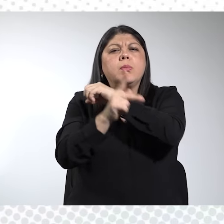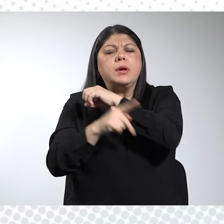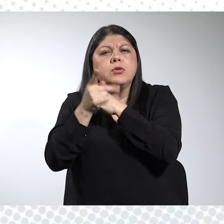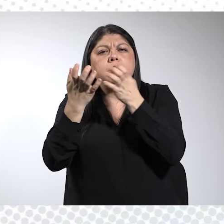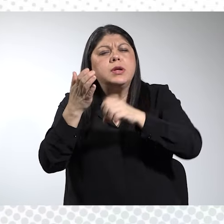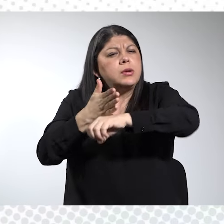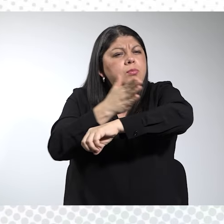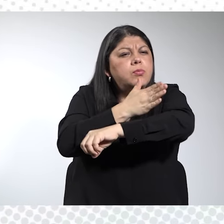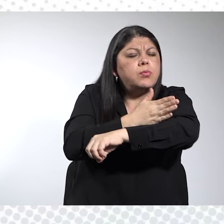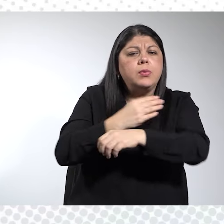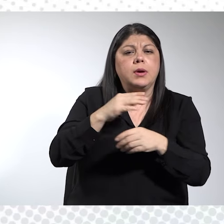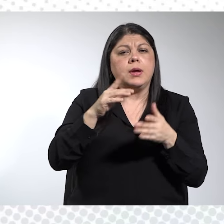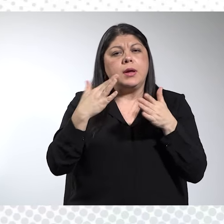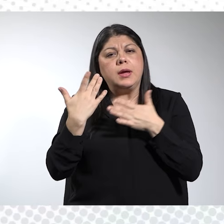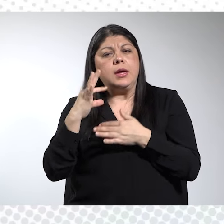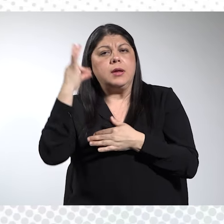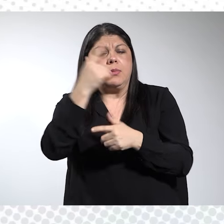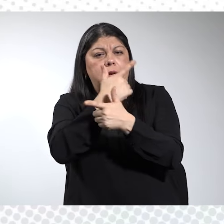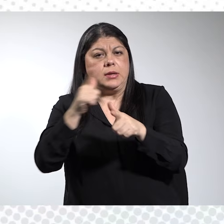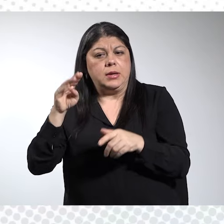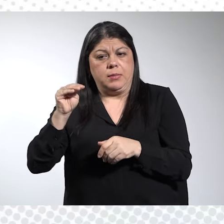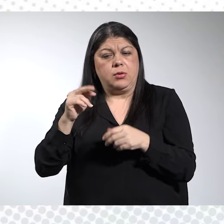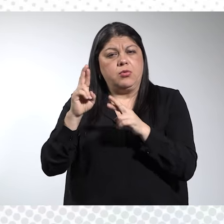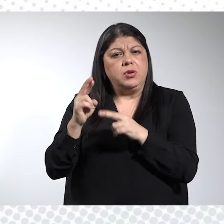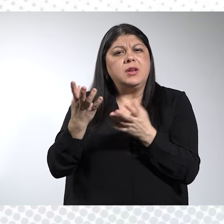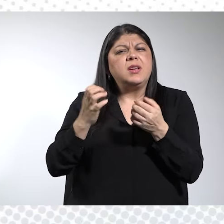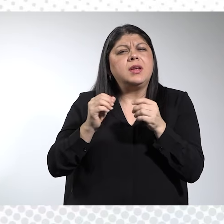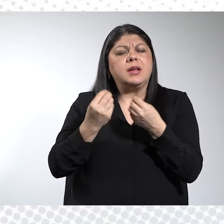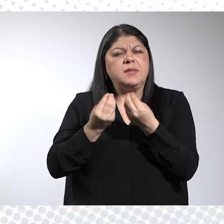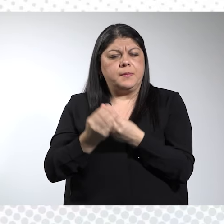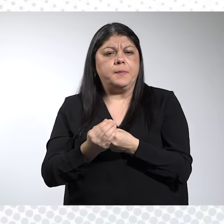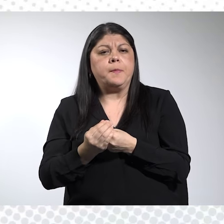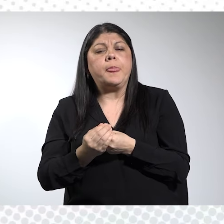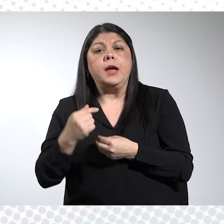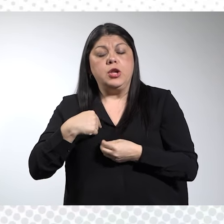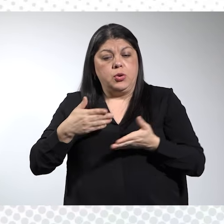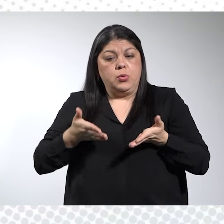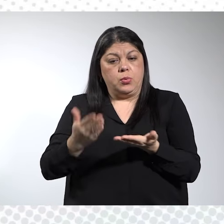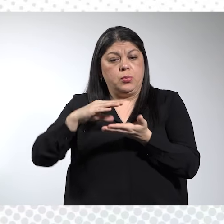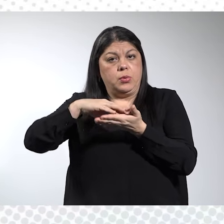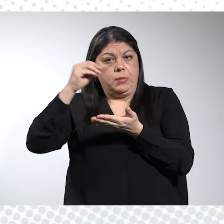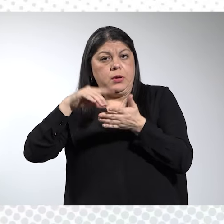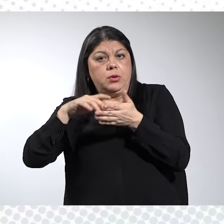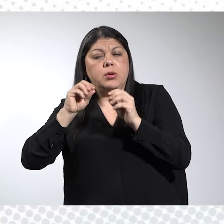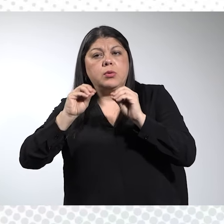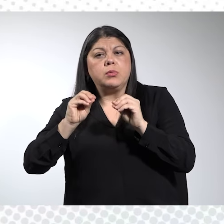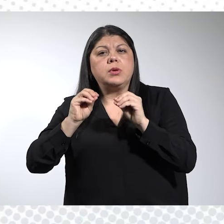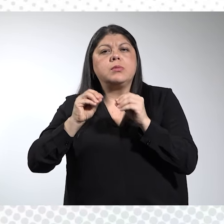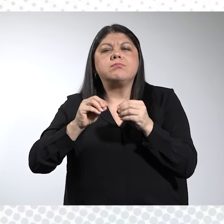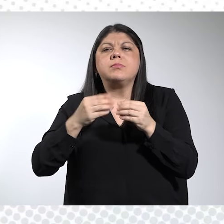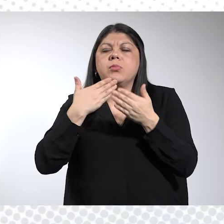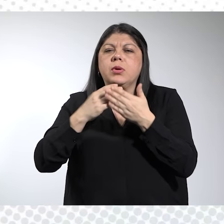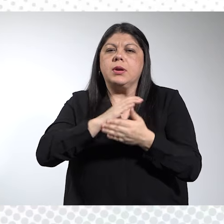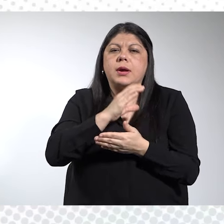país que buscará construir Esperanza y Libertad y Marco Rodríguez? El ser hijo de una educación de calidad, del haber tenido un